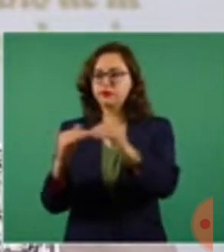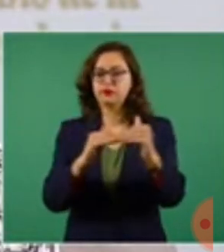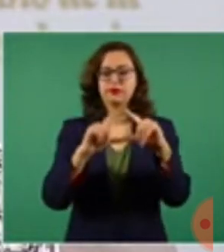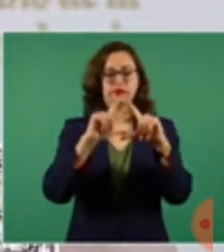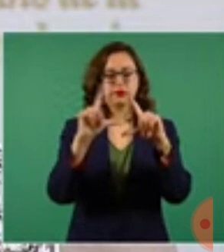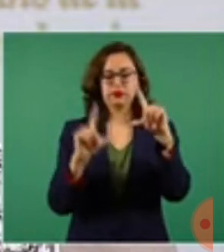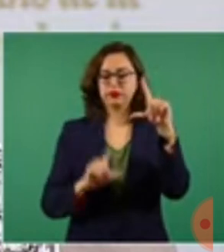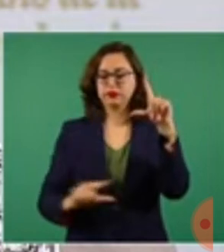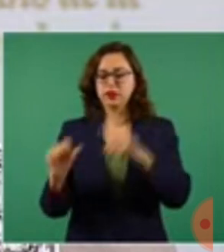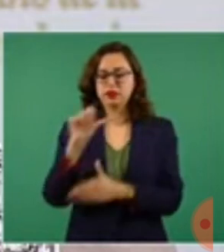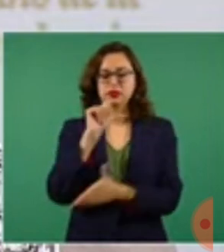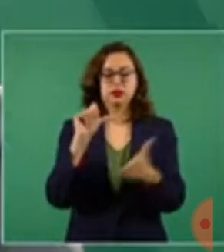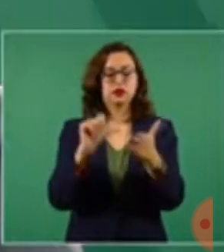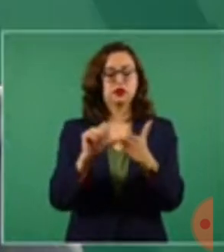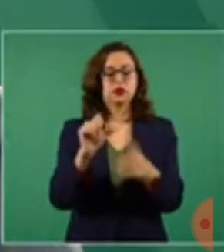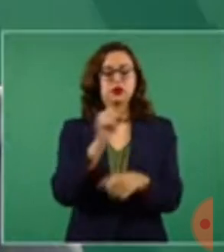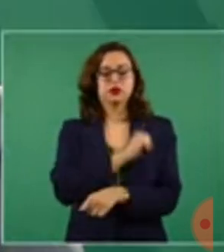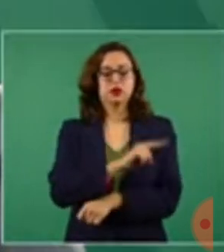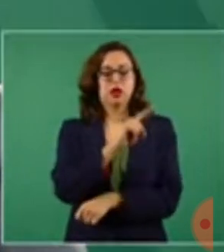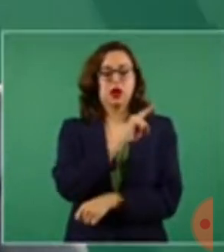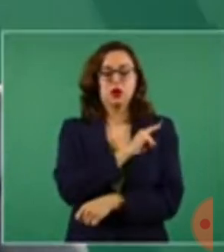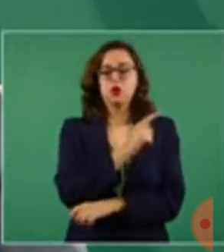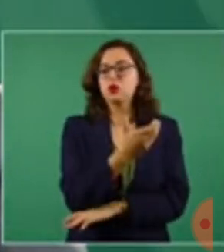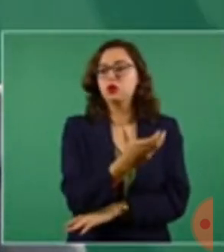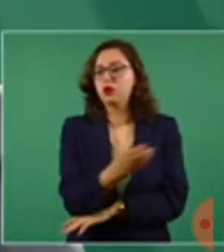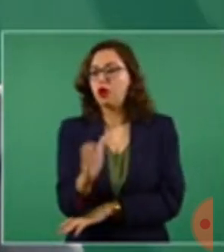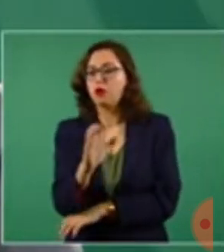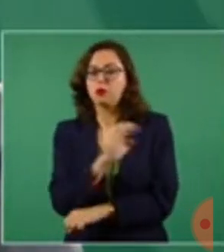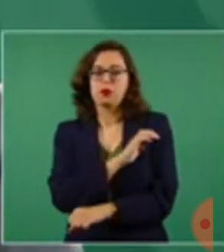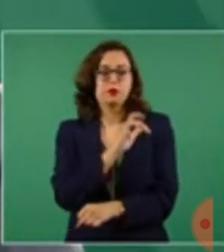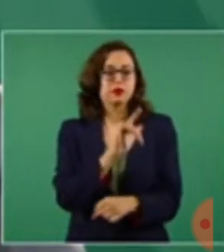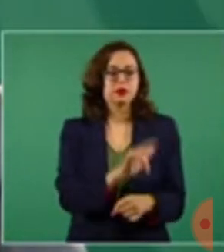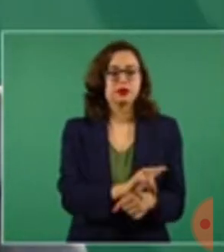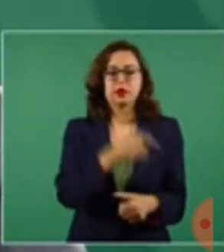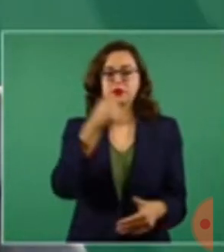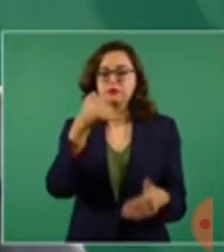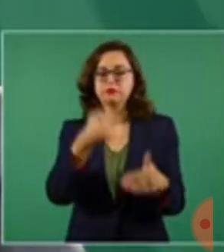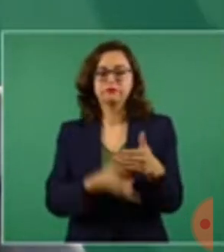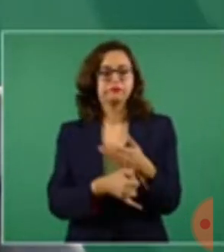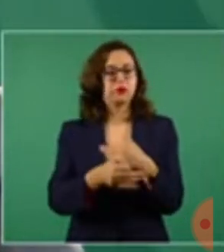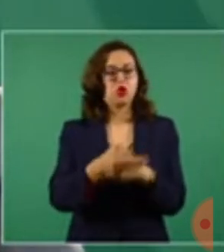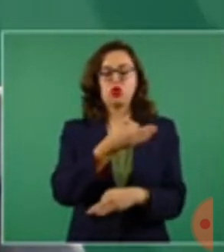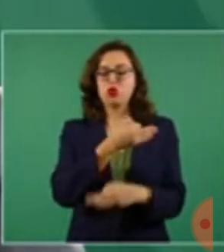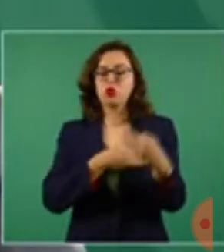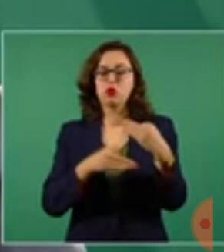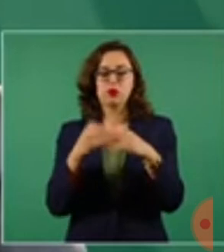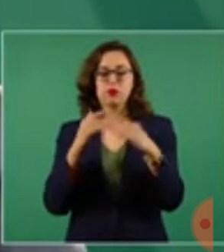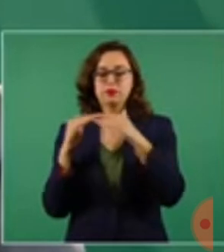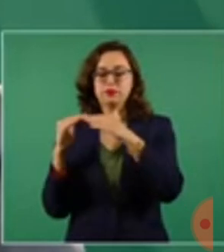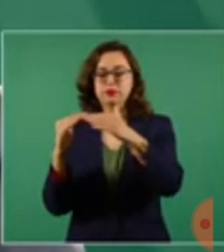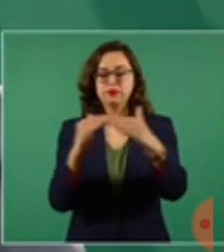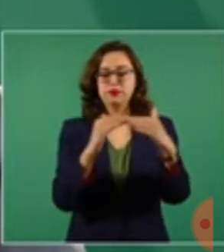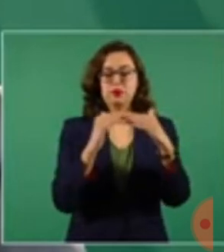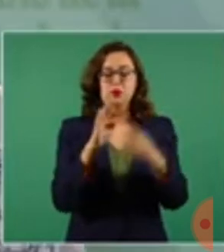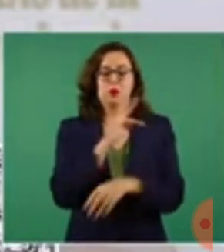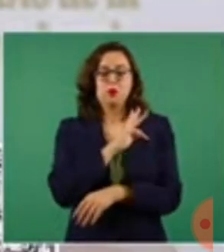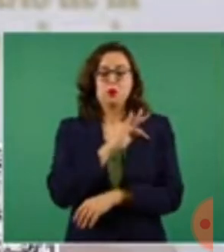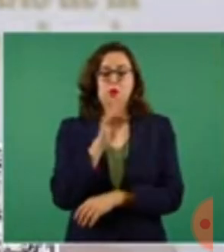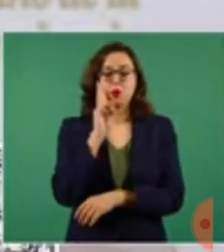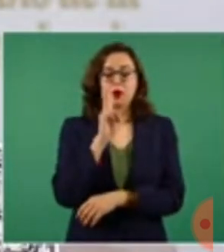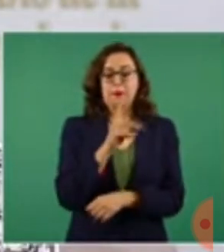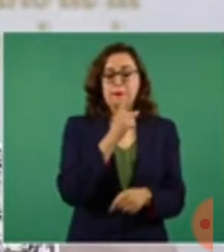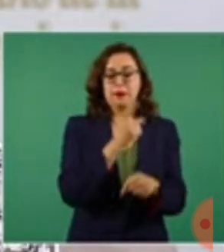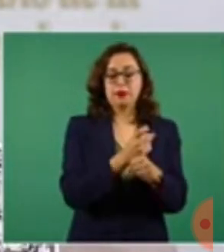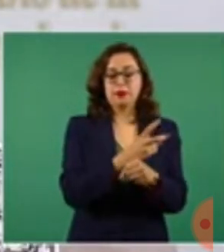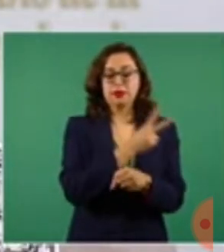hospitales regionales y de especialidades. Y podemos ver en esto que las claves eliminadas en el primero y segundo